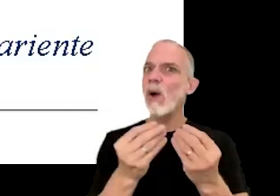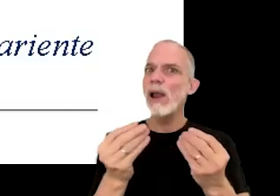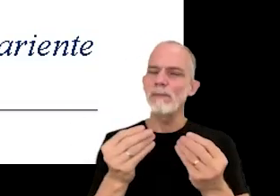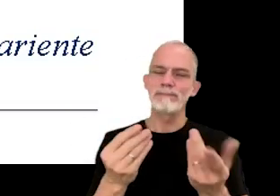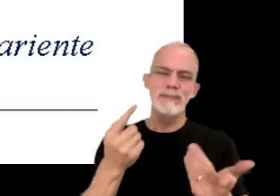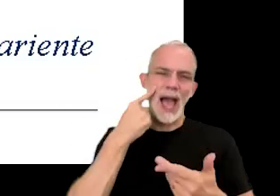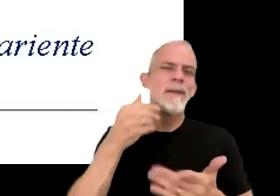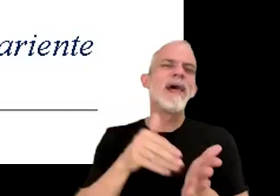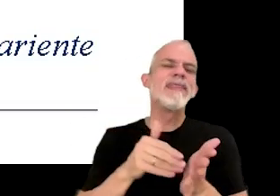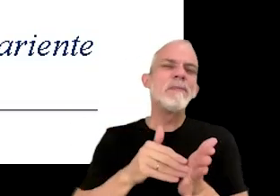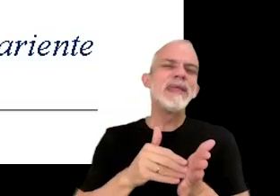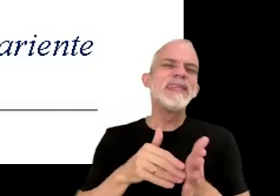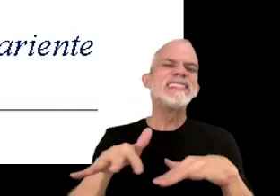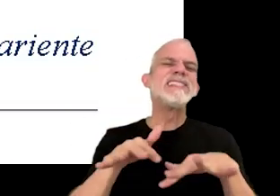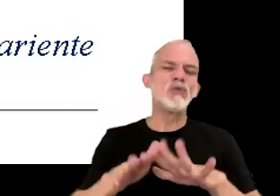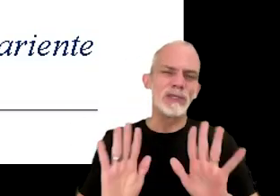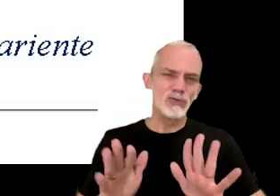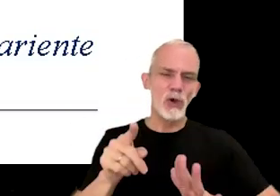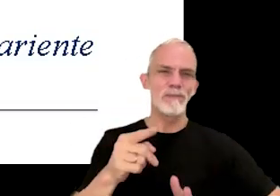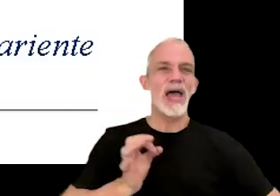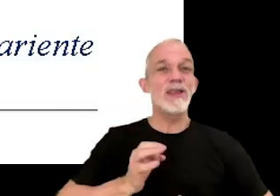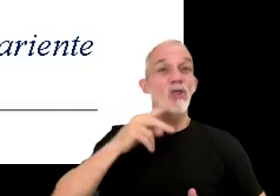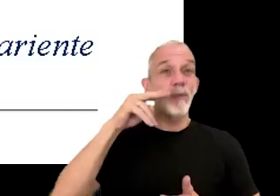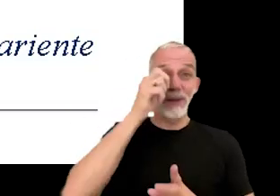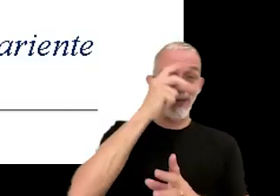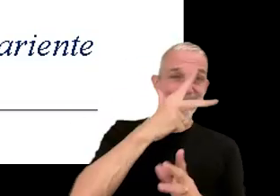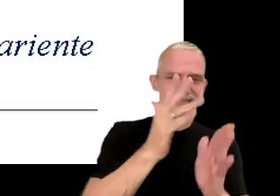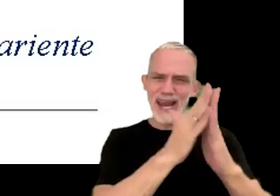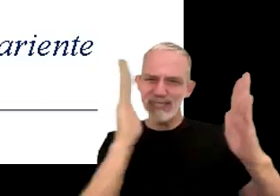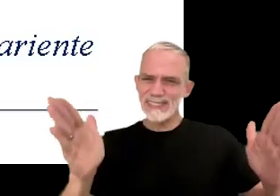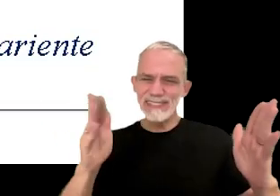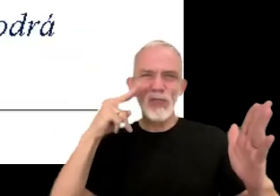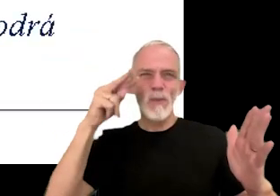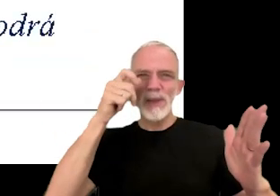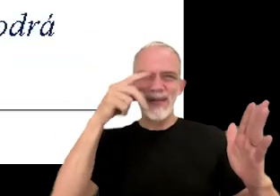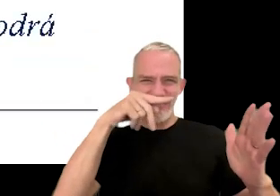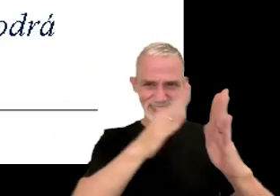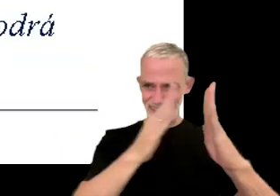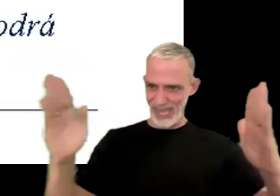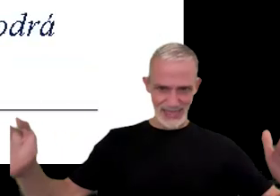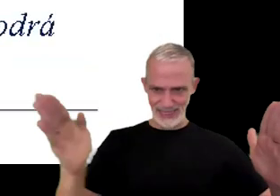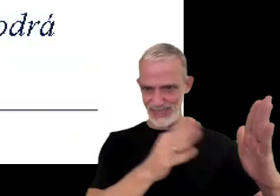ver, dependiendo de la situación, 2023 y 2027.